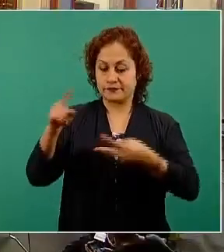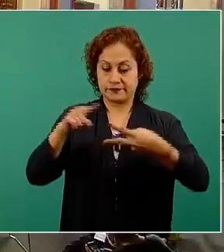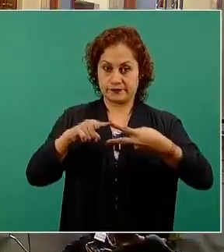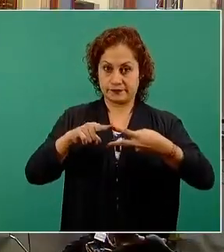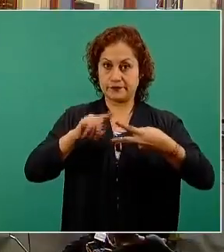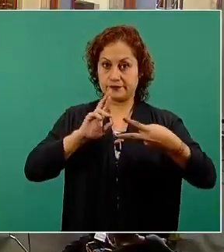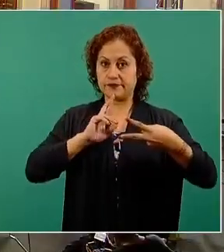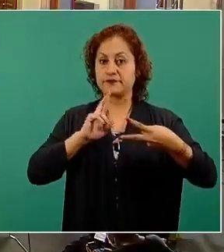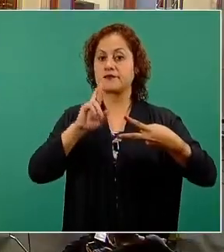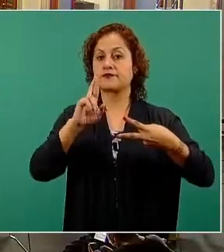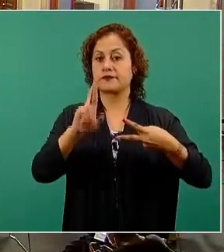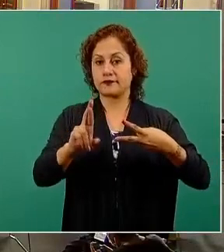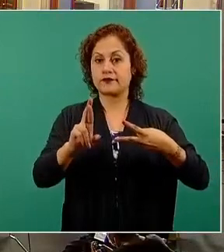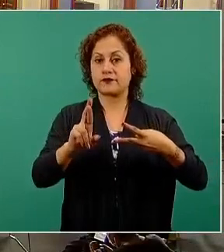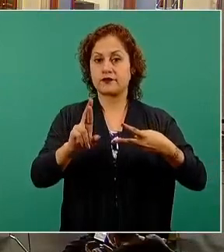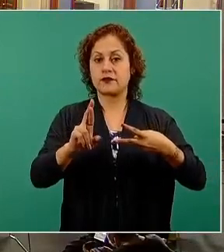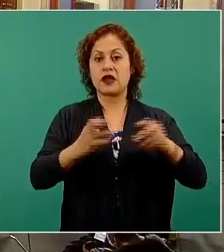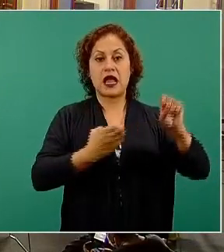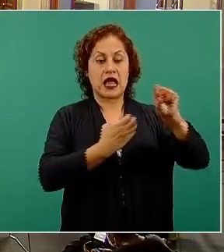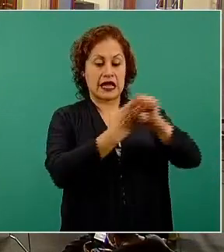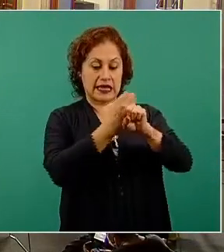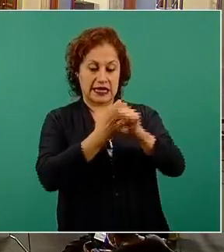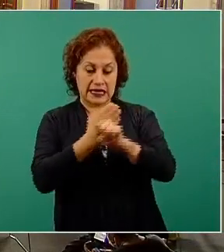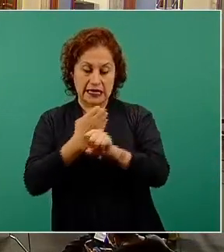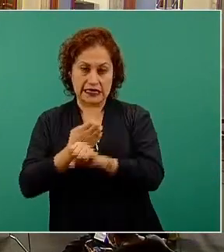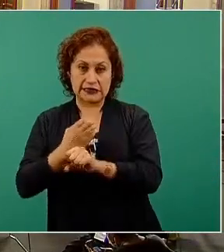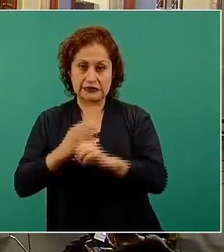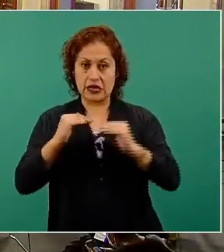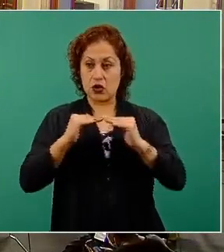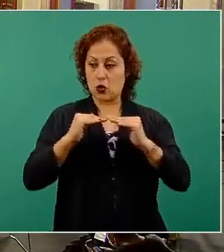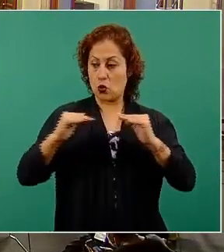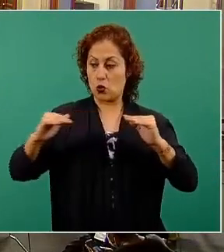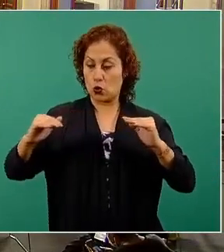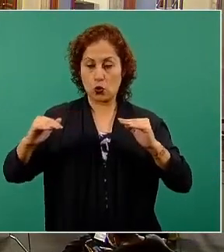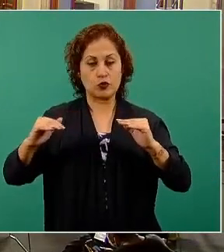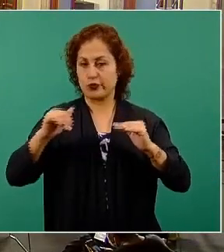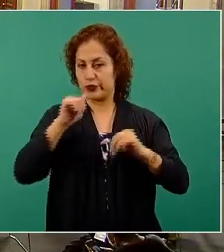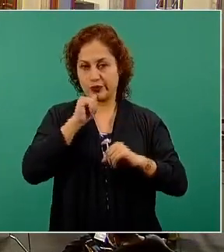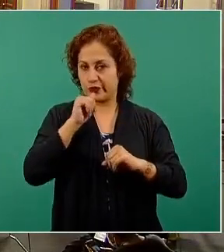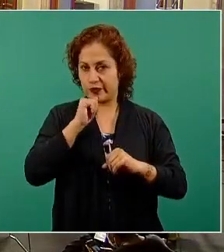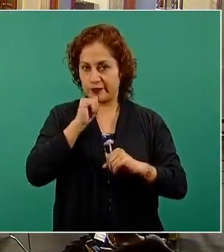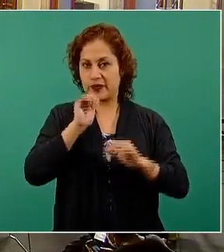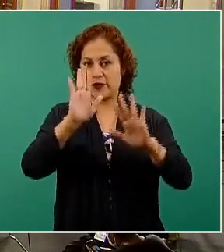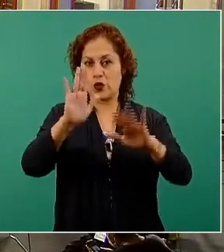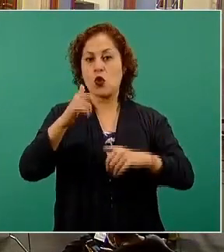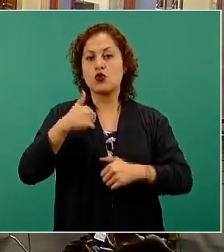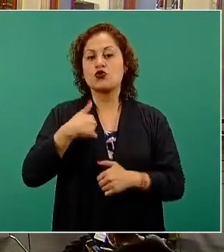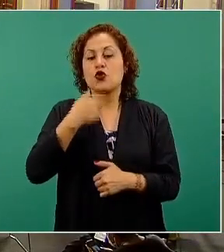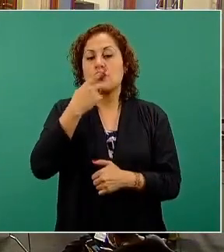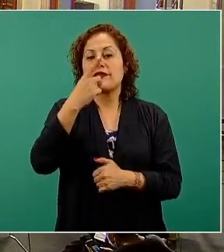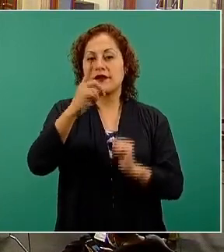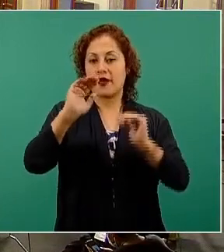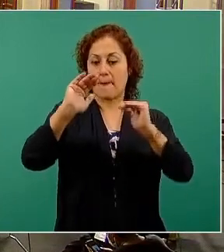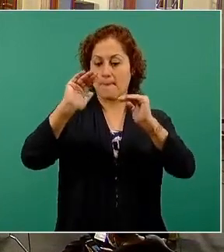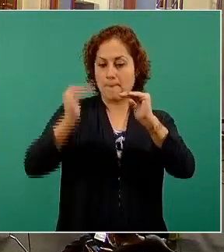tengo aquí todas las mesetas y todavía no se llega a mesetas. Lo que dije es que la velocidad de